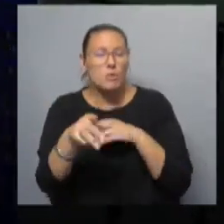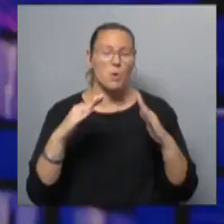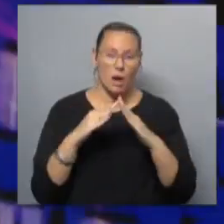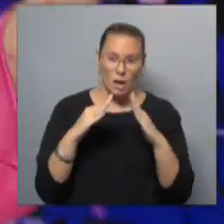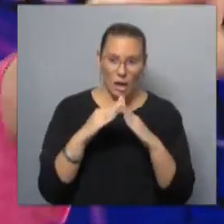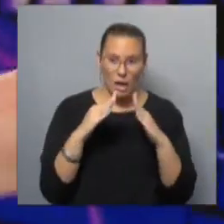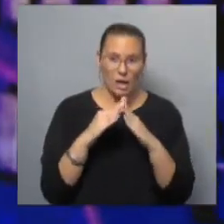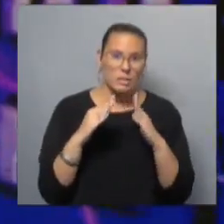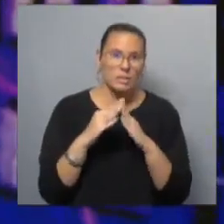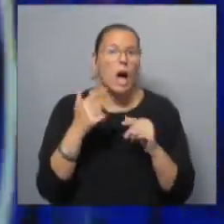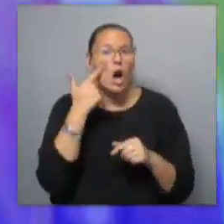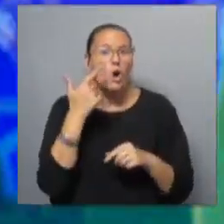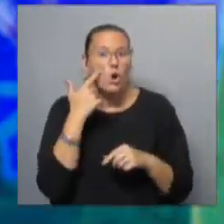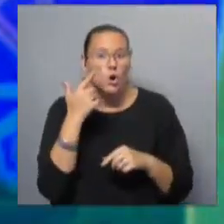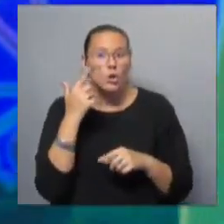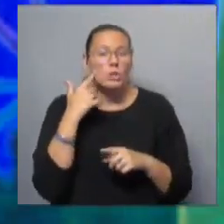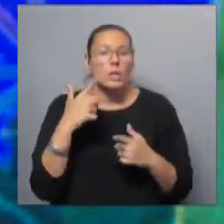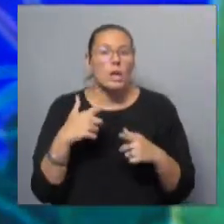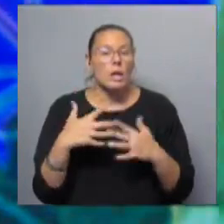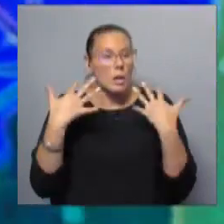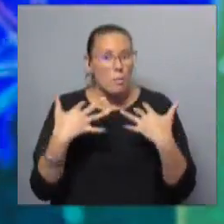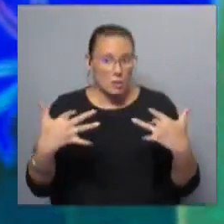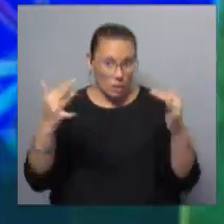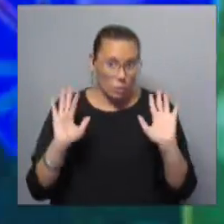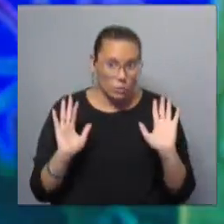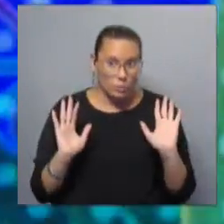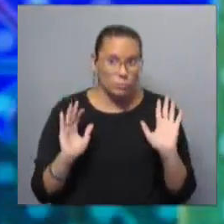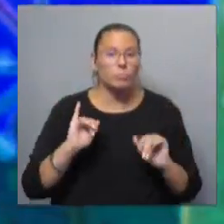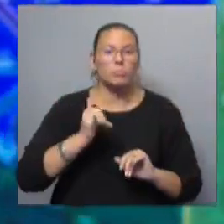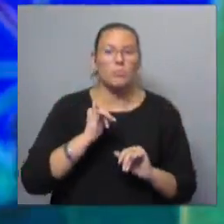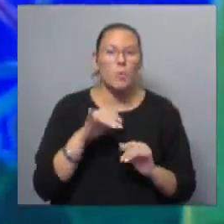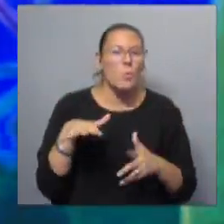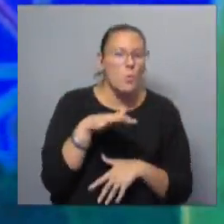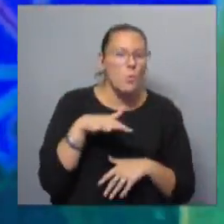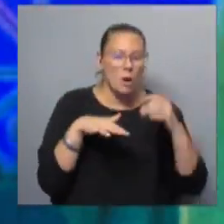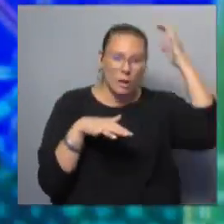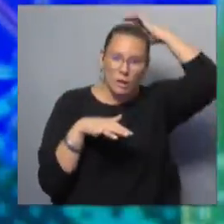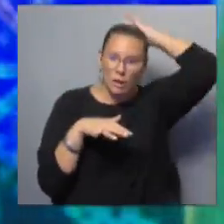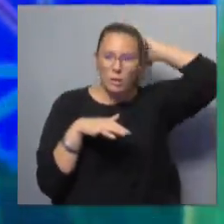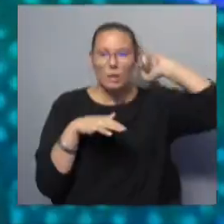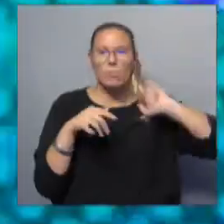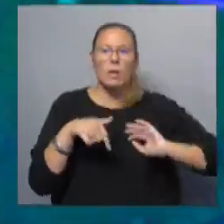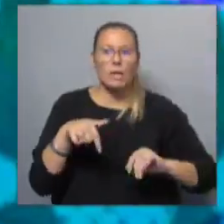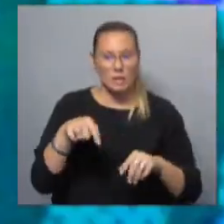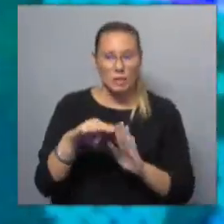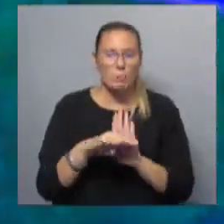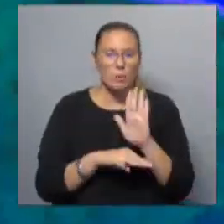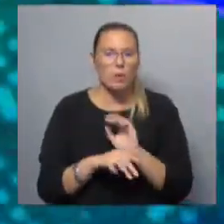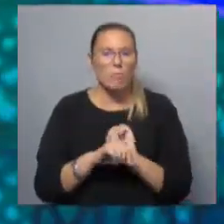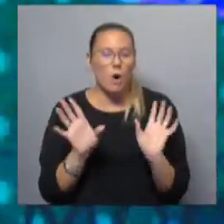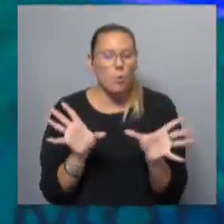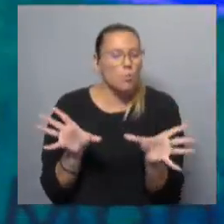casas, enterarse de los espectáculos que hay, ¿no? Total, tener un rinconcito. Vamos a hacer un poco de alarde que en este programa logramos